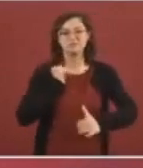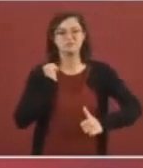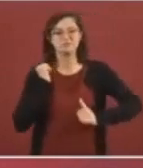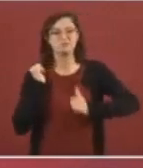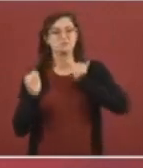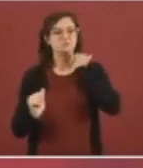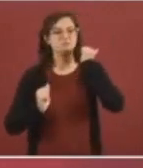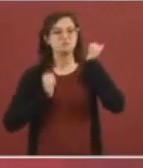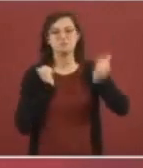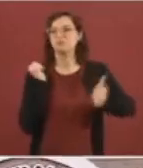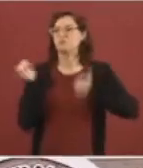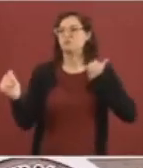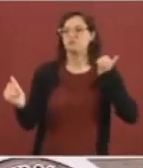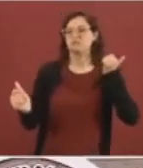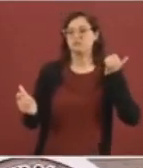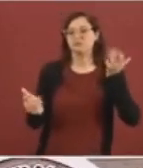¿Cuándo